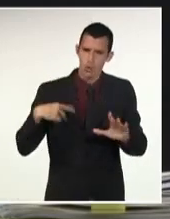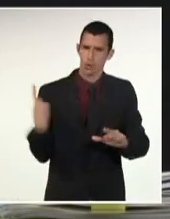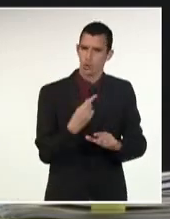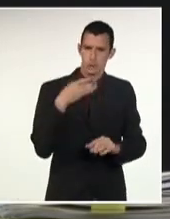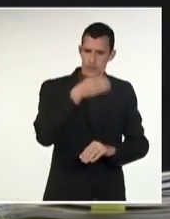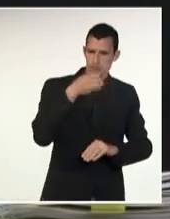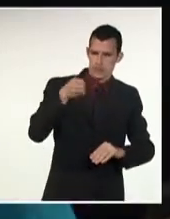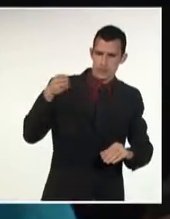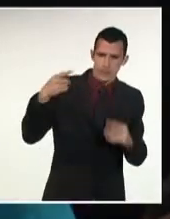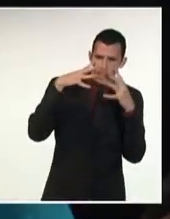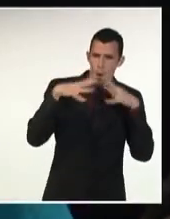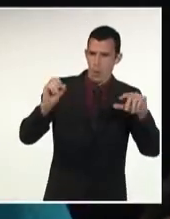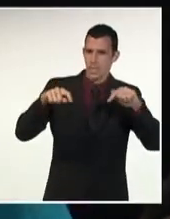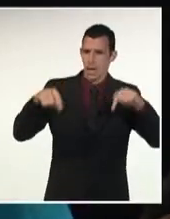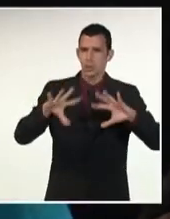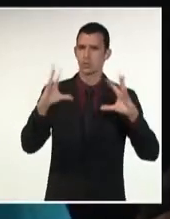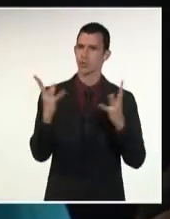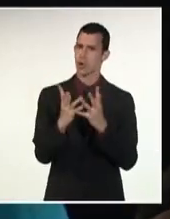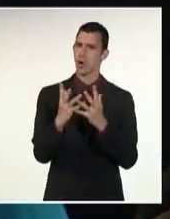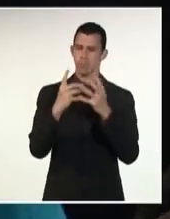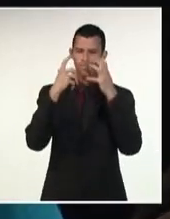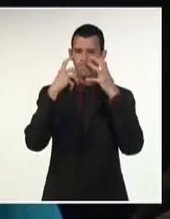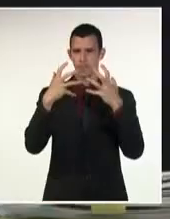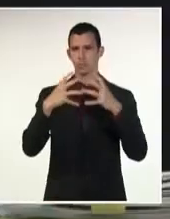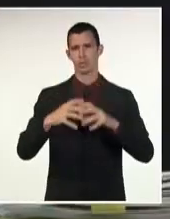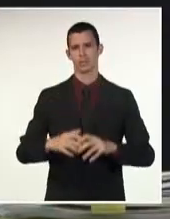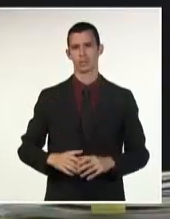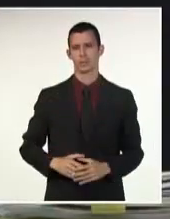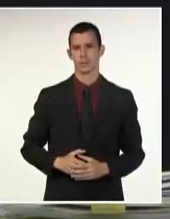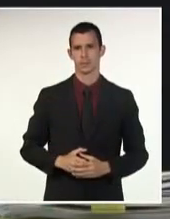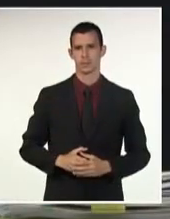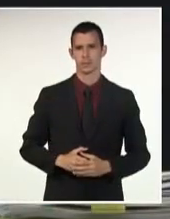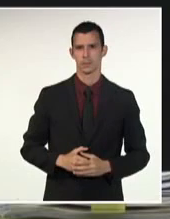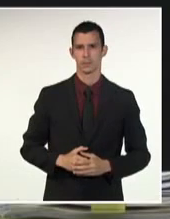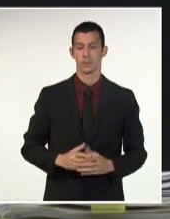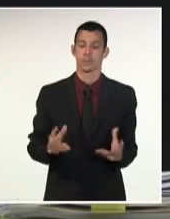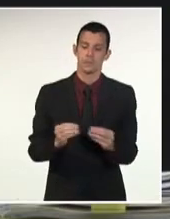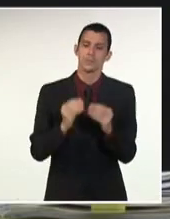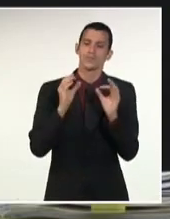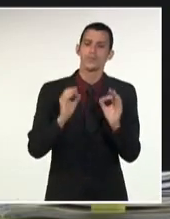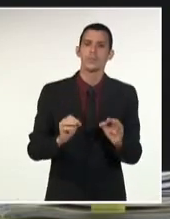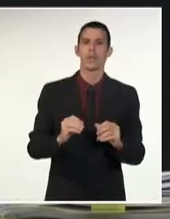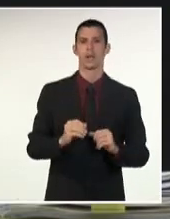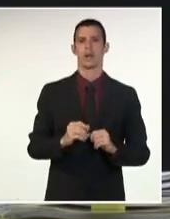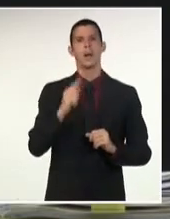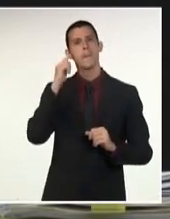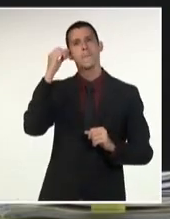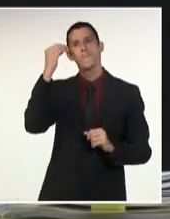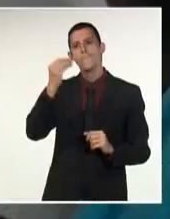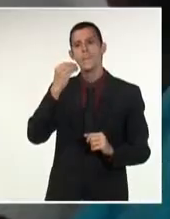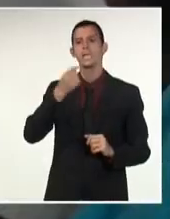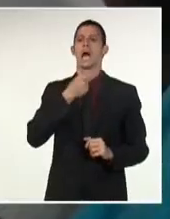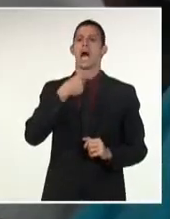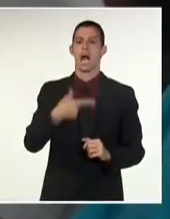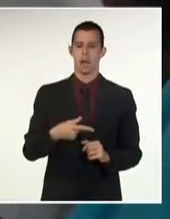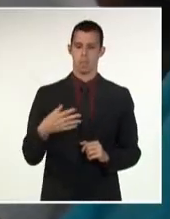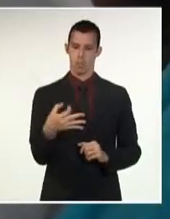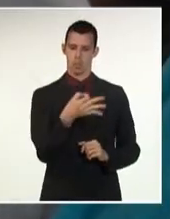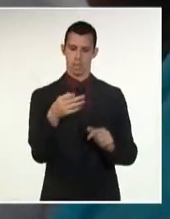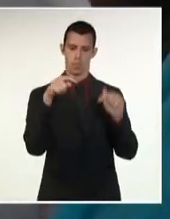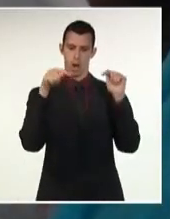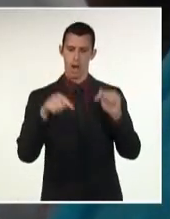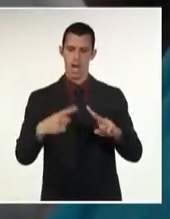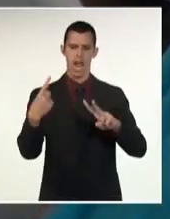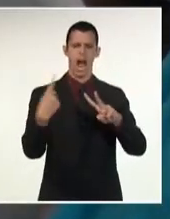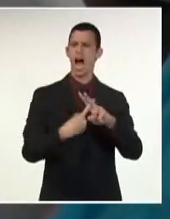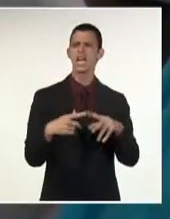estatal socialista, buscar soluciones a los problemas a partir de los recursos endógenos y potenciar el desarrollo socioeconómico de la Villa